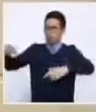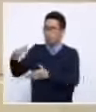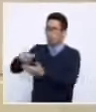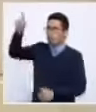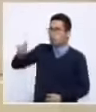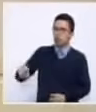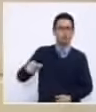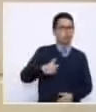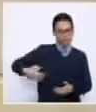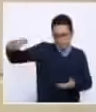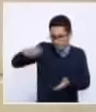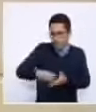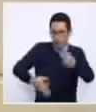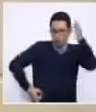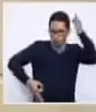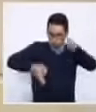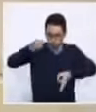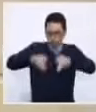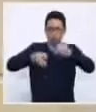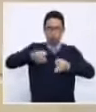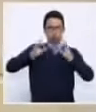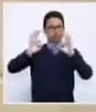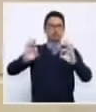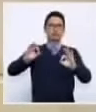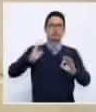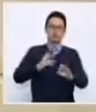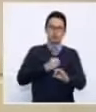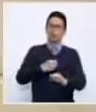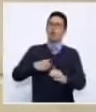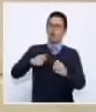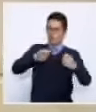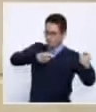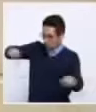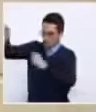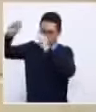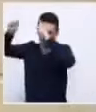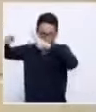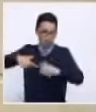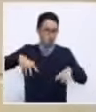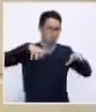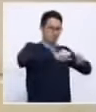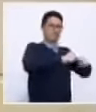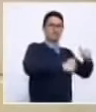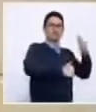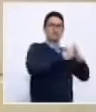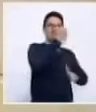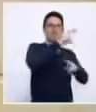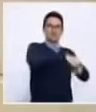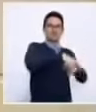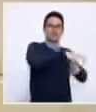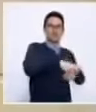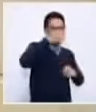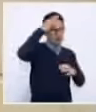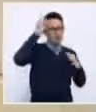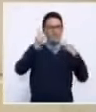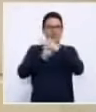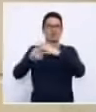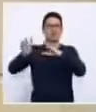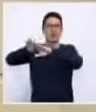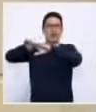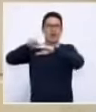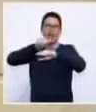de un pago justo a esas tierras para nosotros adquirir otras tierras donde sí podamos sembrar, no afectar nuestros páramos, no acabar